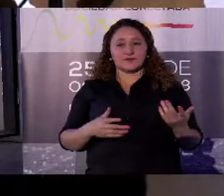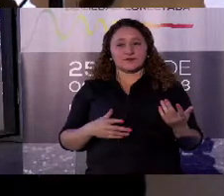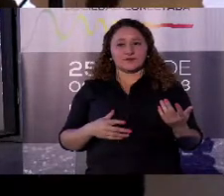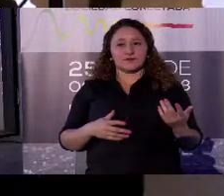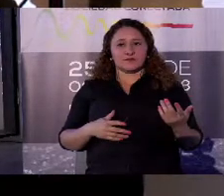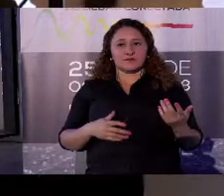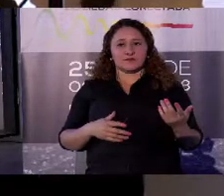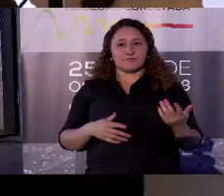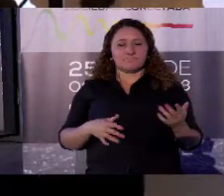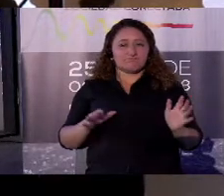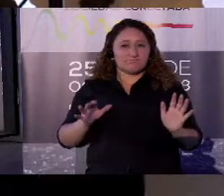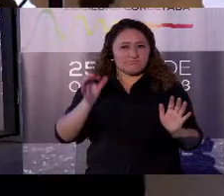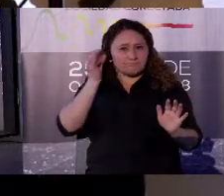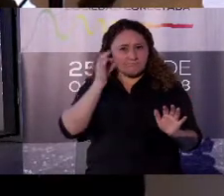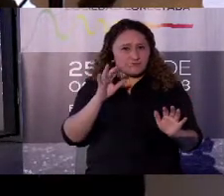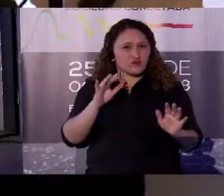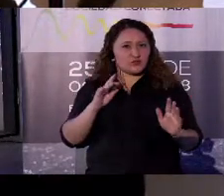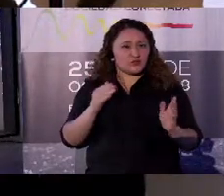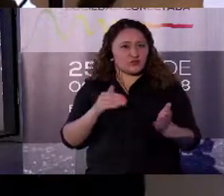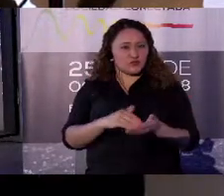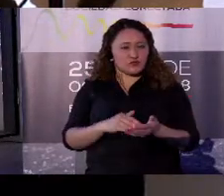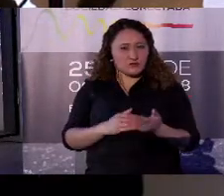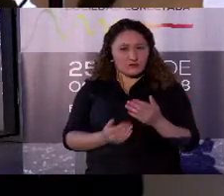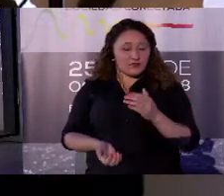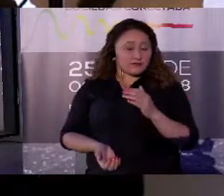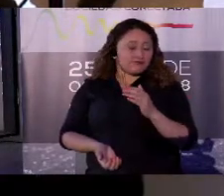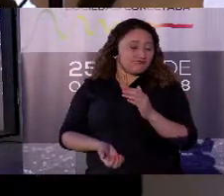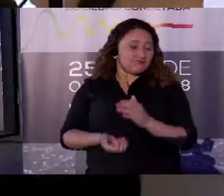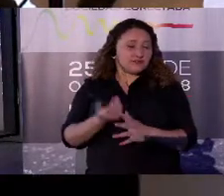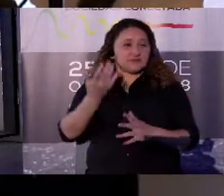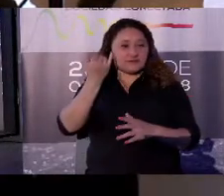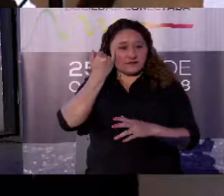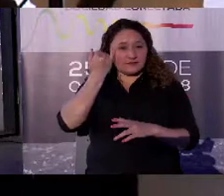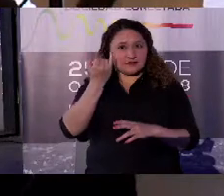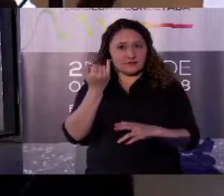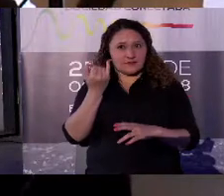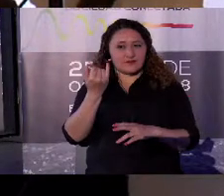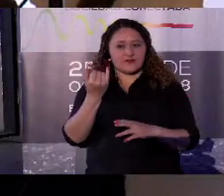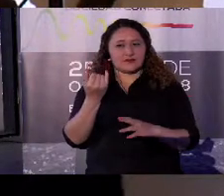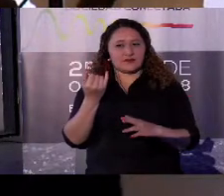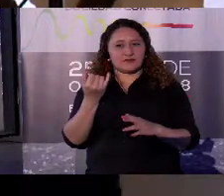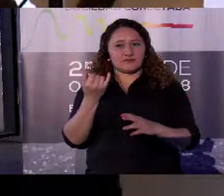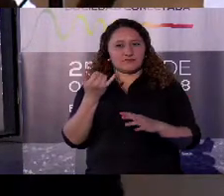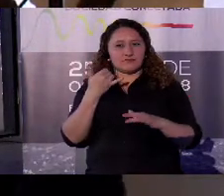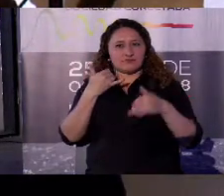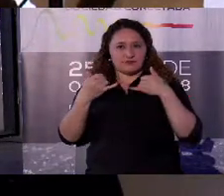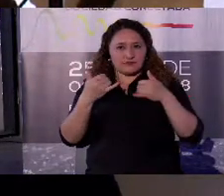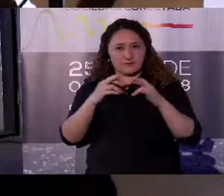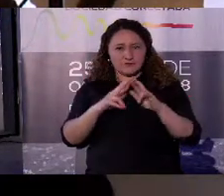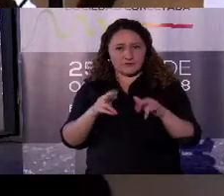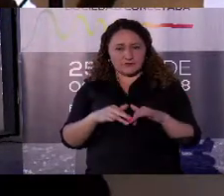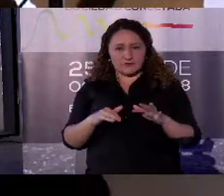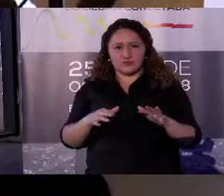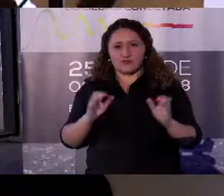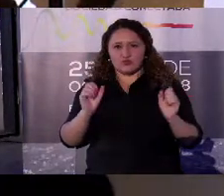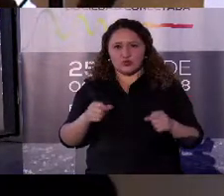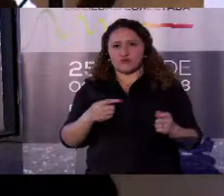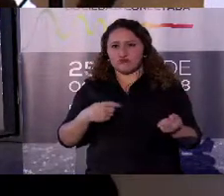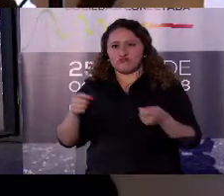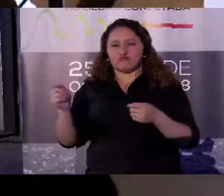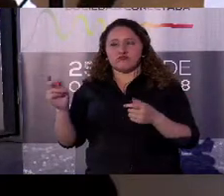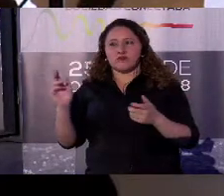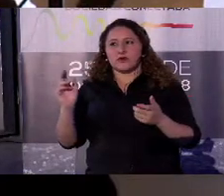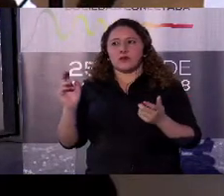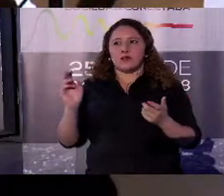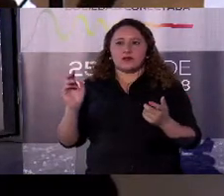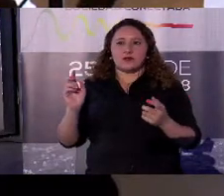Tal vez es como volver a reinventar la industria móvil, pero esta vez no solo va a servir a la industria móvil, sino